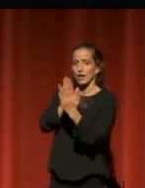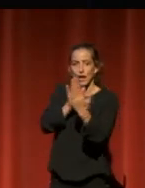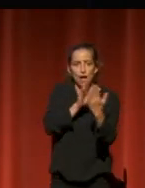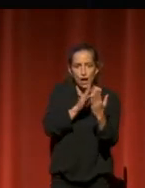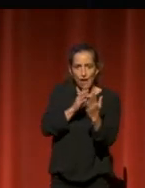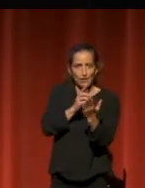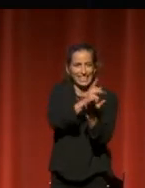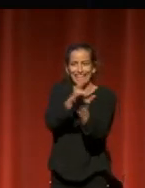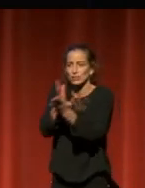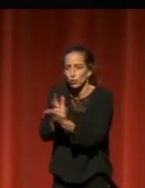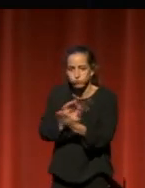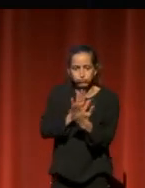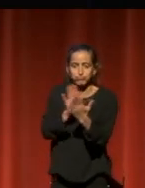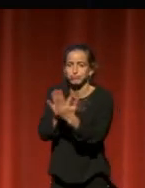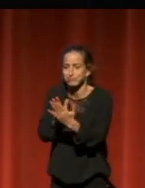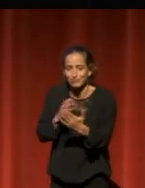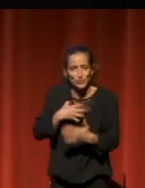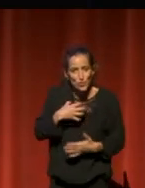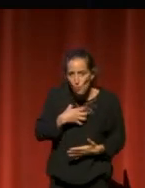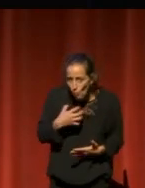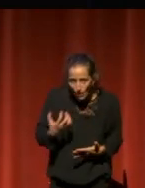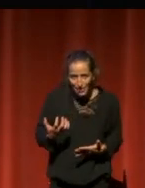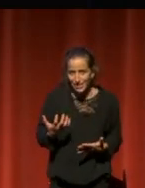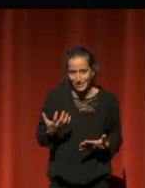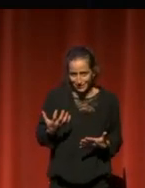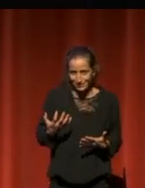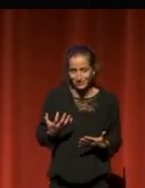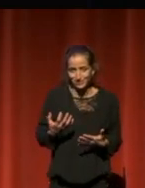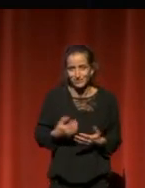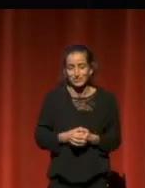que queremos que las bibliotecas tengan. Porque sí, pero claro, bueno, eso se